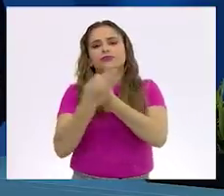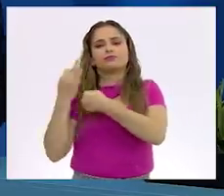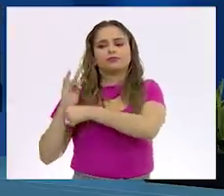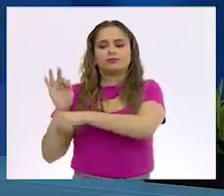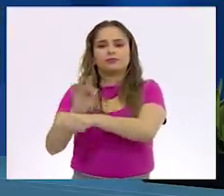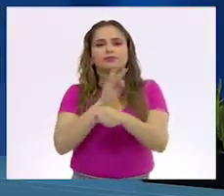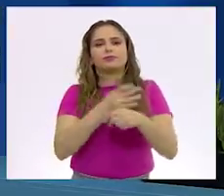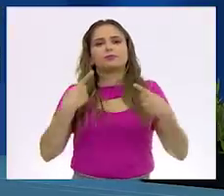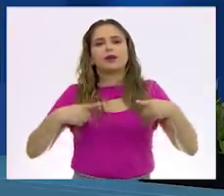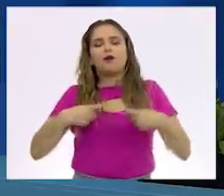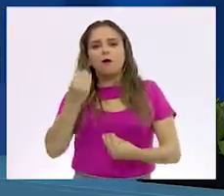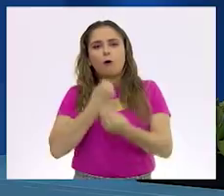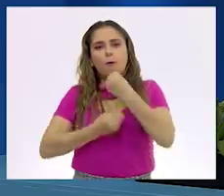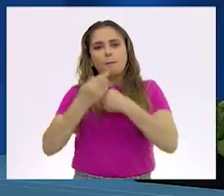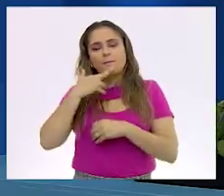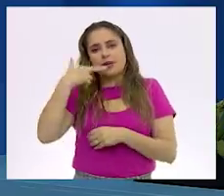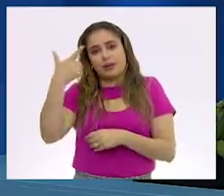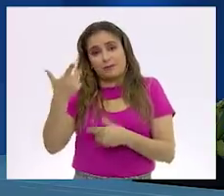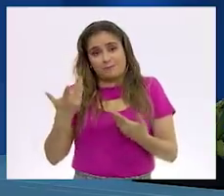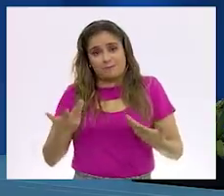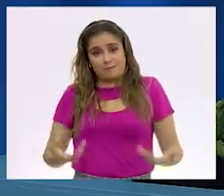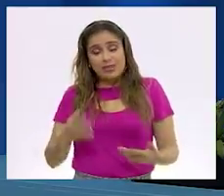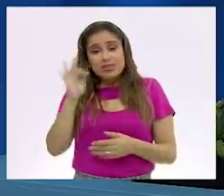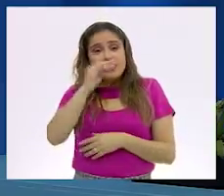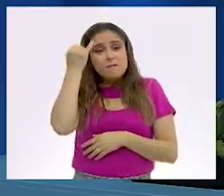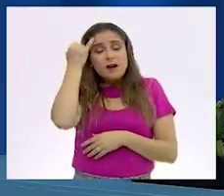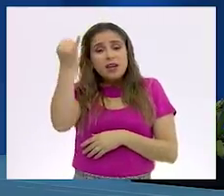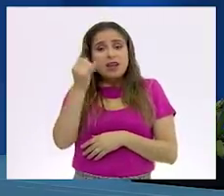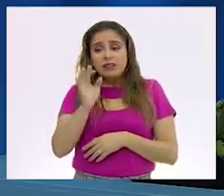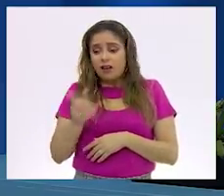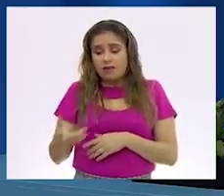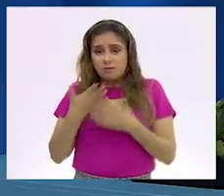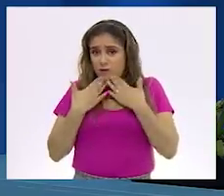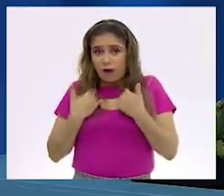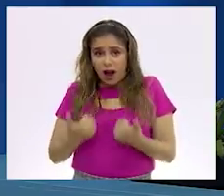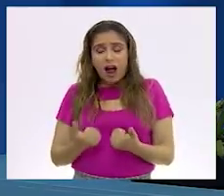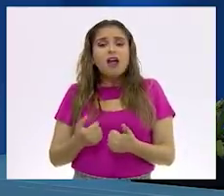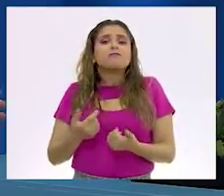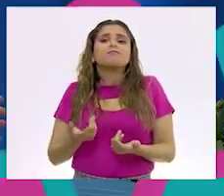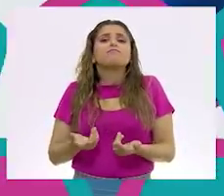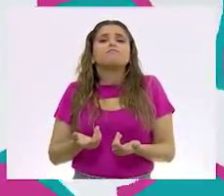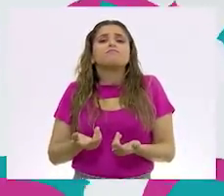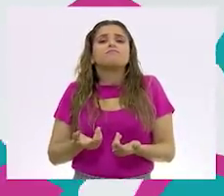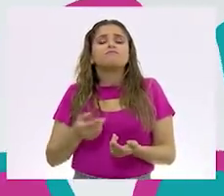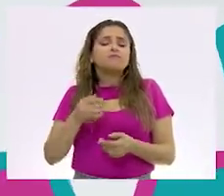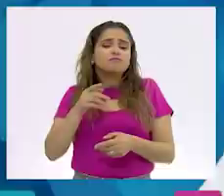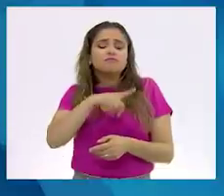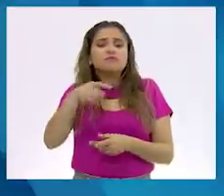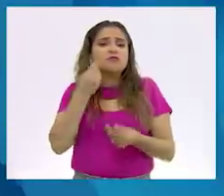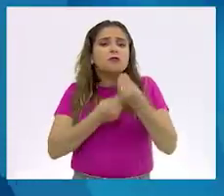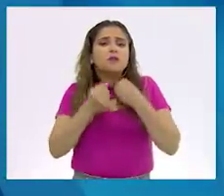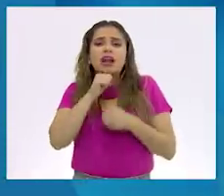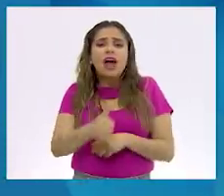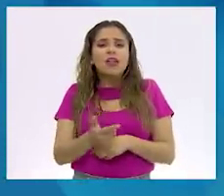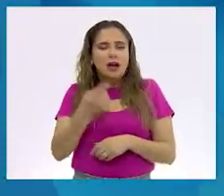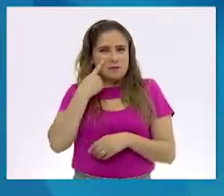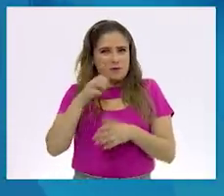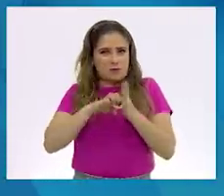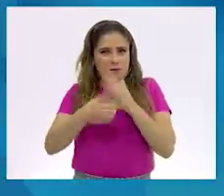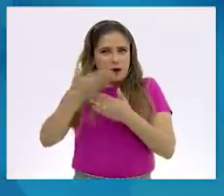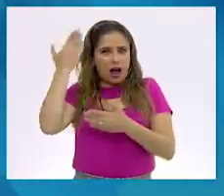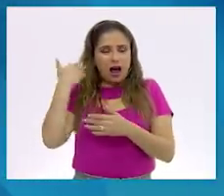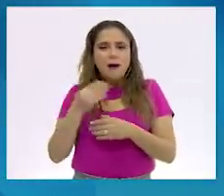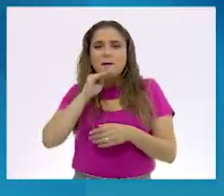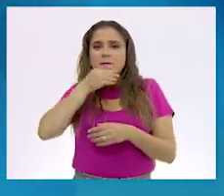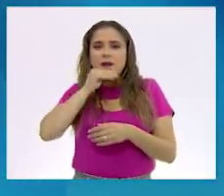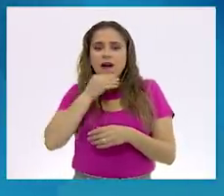Sin eso no tendríamos la variedad de lo que hoy conocemos. Por ejemplo, el maíz antes solo era un fruto pequeño